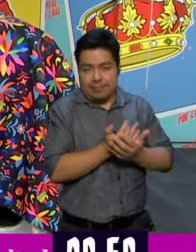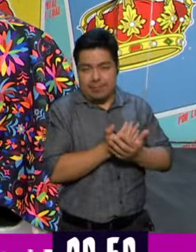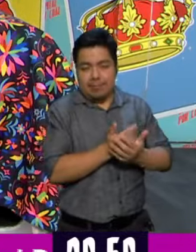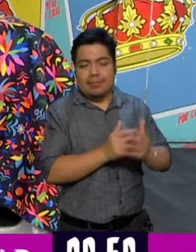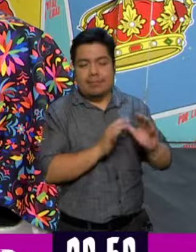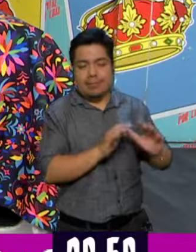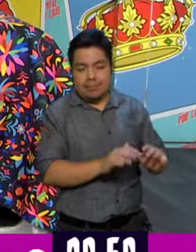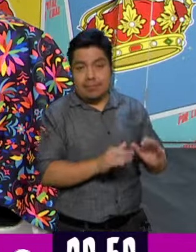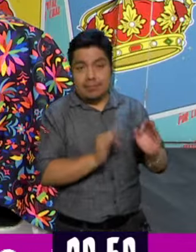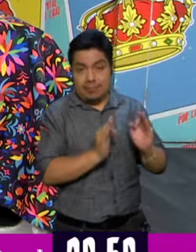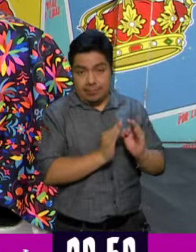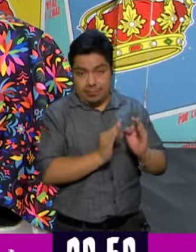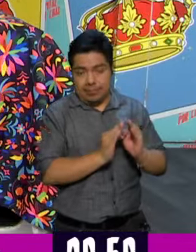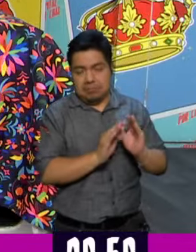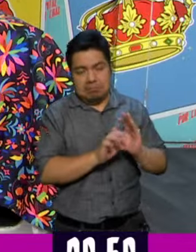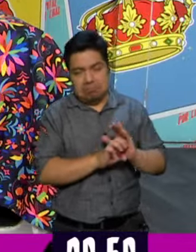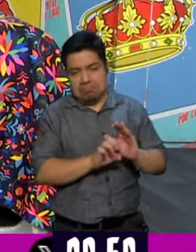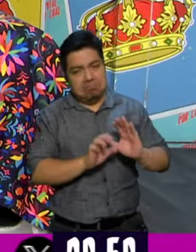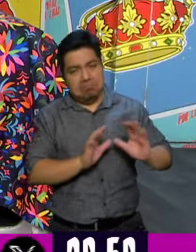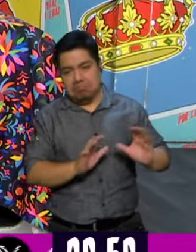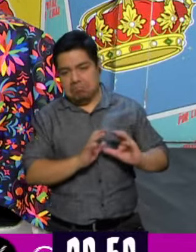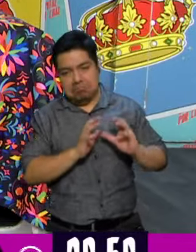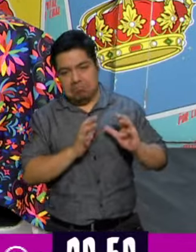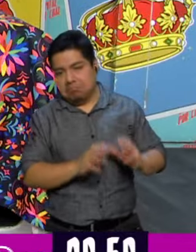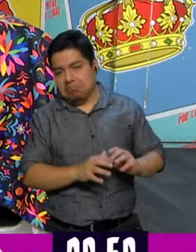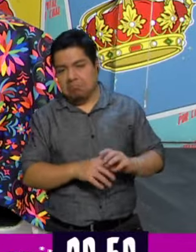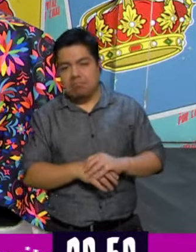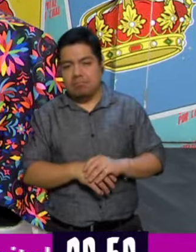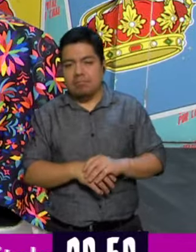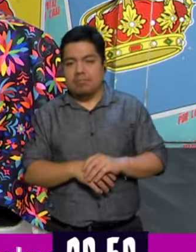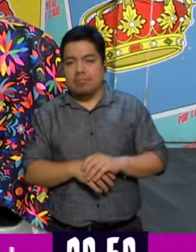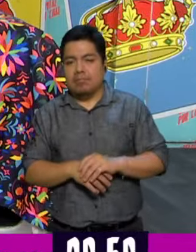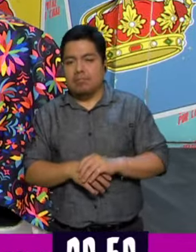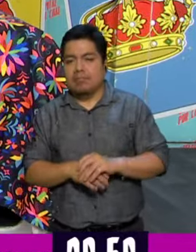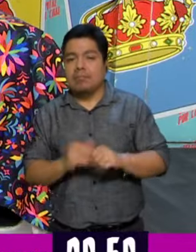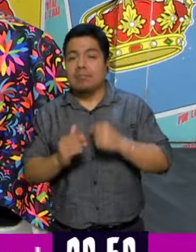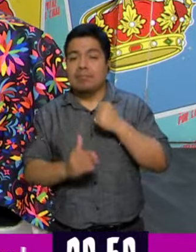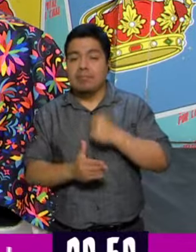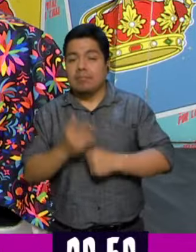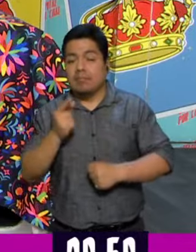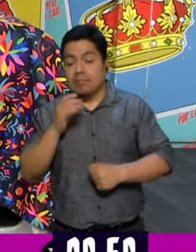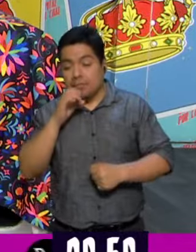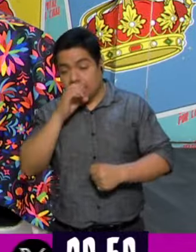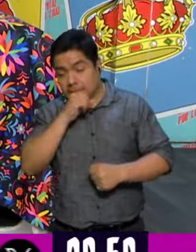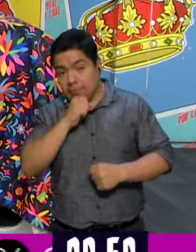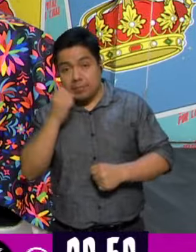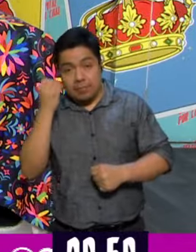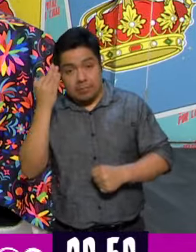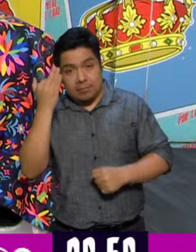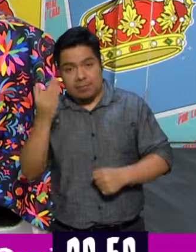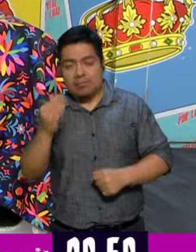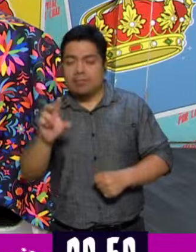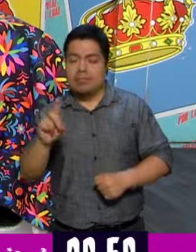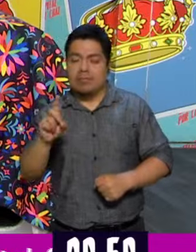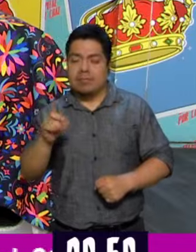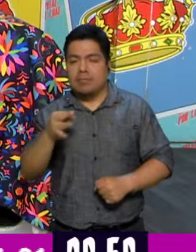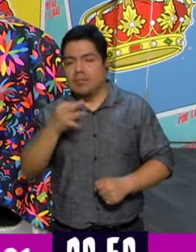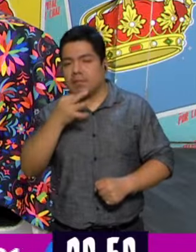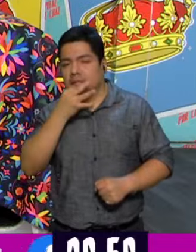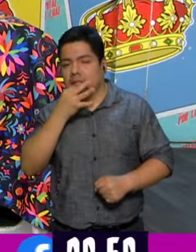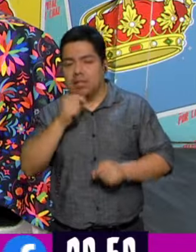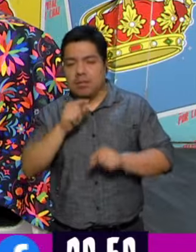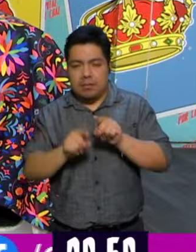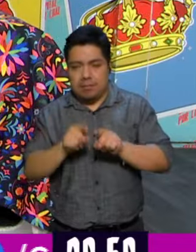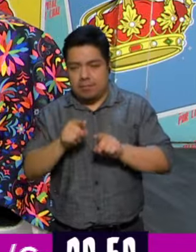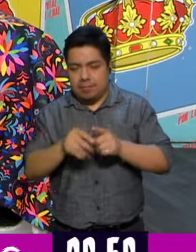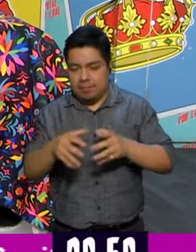enfríe. Vamos a suponer que ya enfrió. Si lo ponemos caliente. ¿Cómo cuánto lo dejamos para enfriar? Pues yo creo que una media hora, depende de la cantidad que estén haciendo.